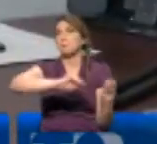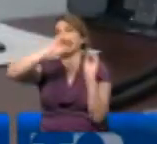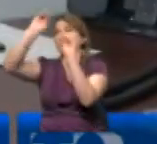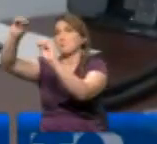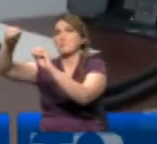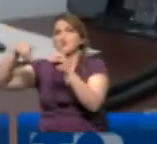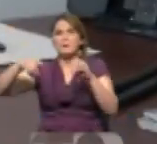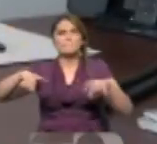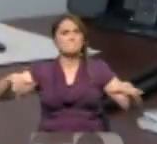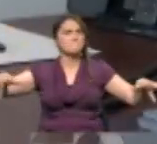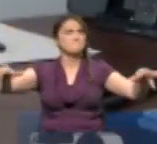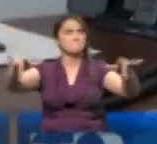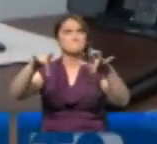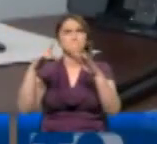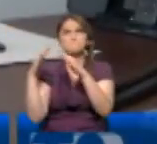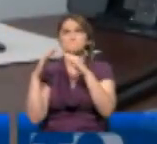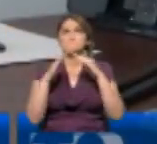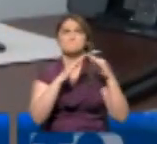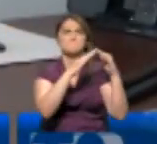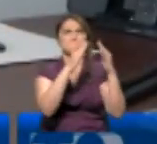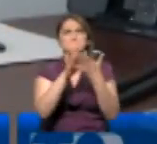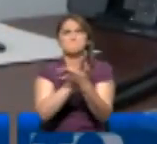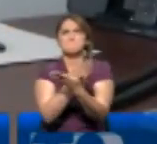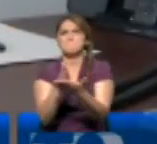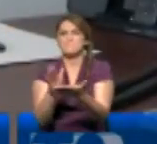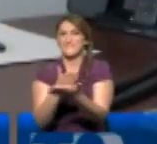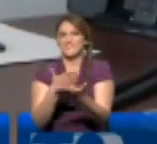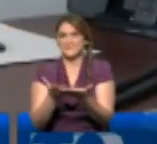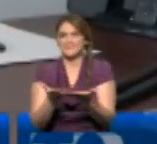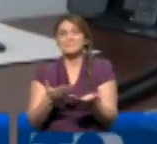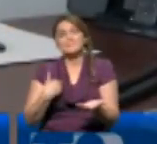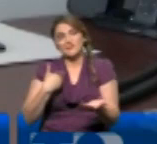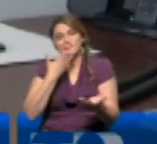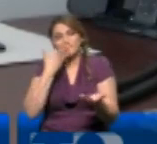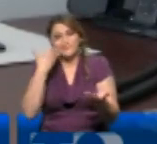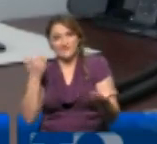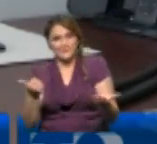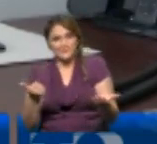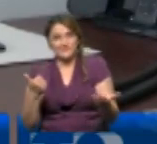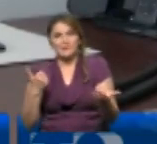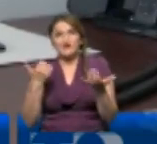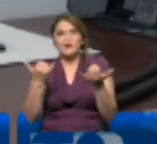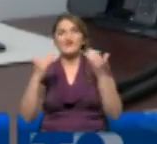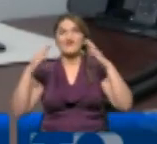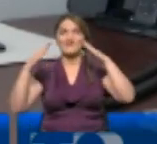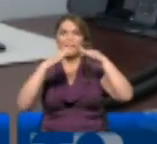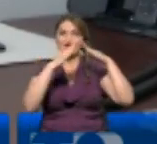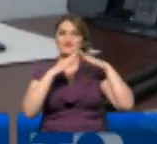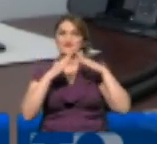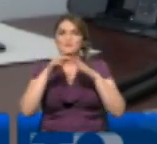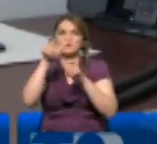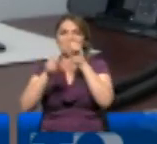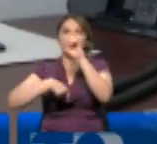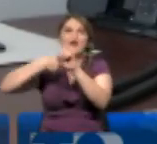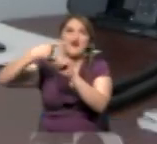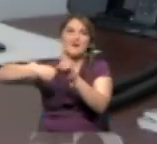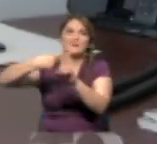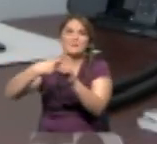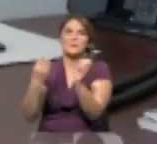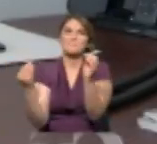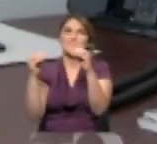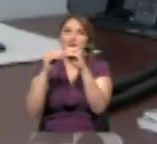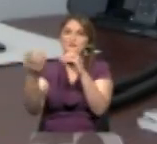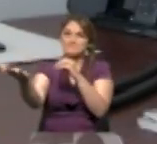que queremos? Concentrar en este corredor nuevas formas de vivienda, es decir, tener una política de vivienda muy